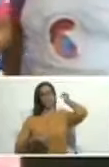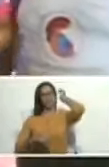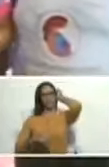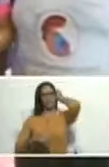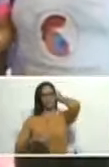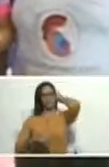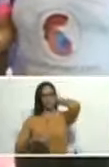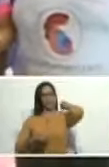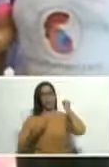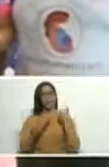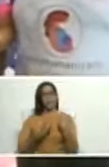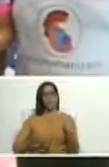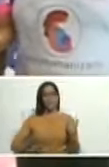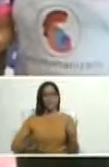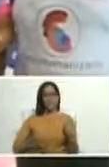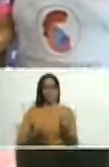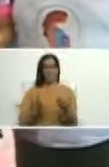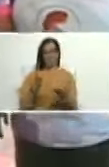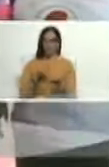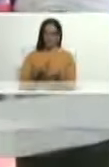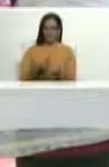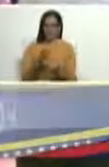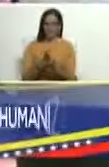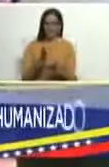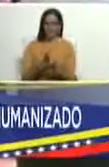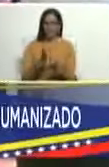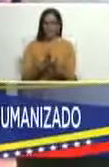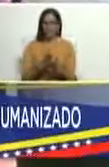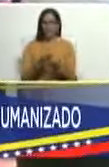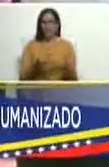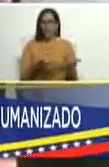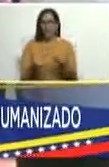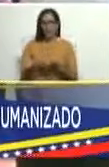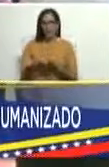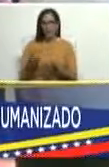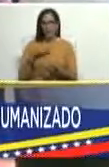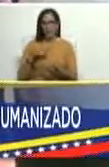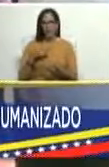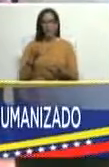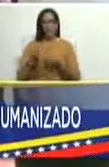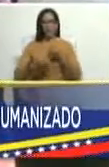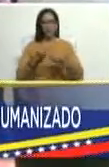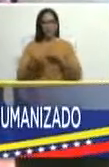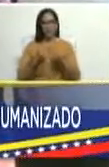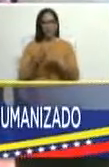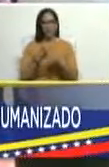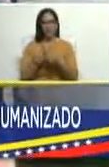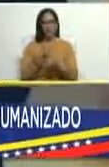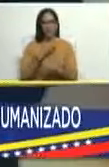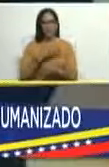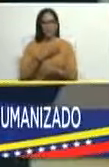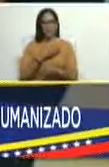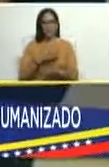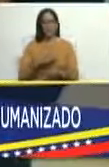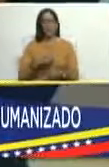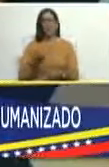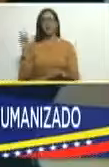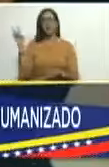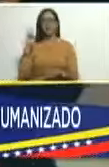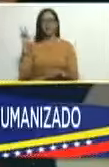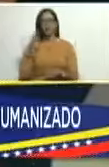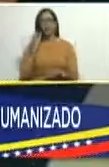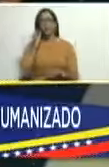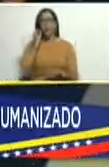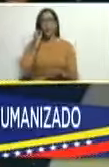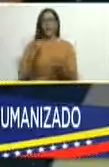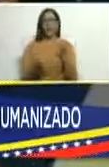Presidente, bueno, por acá siempre bienvenido. Nosotros hemos venido haciendo un trabajo a través de la gran misión Venezuela Mujer,